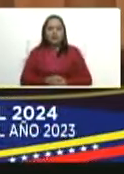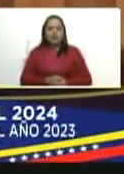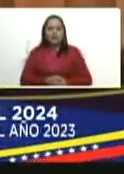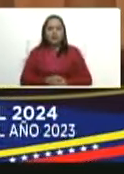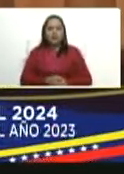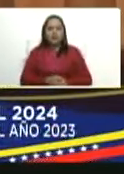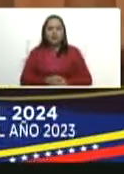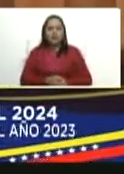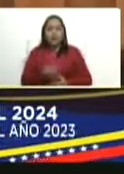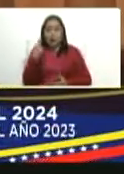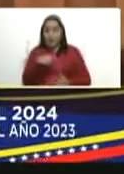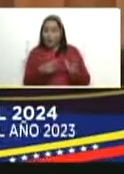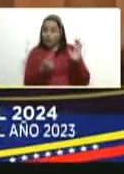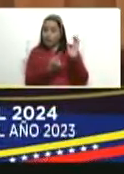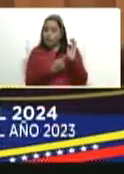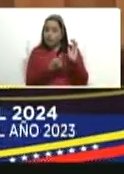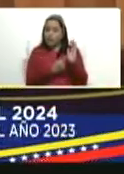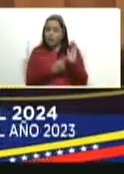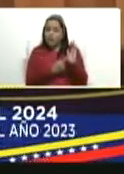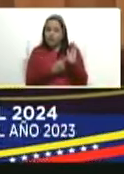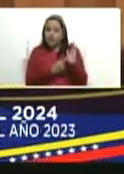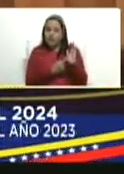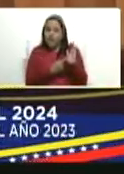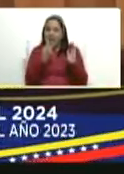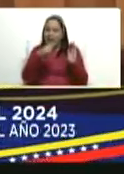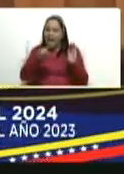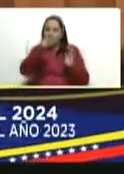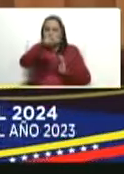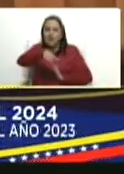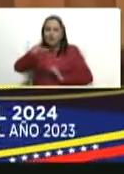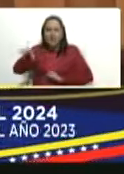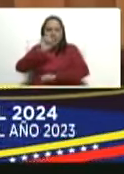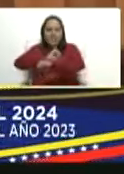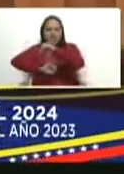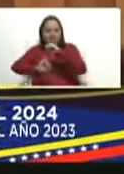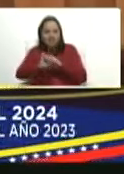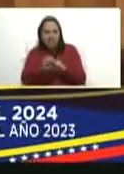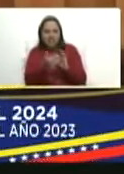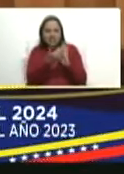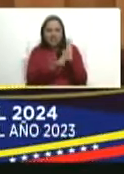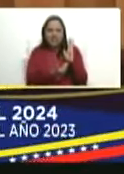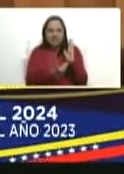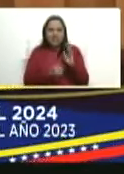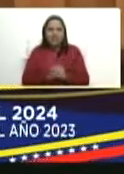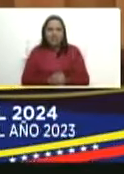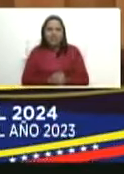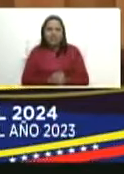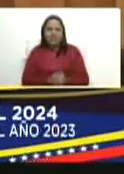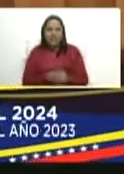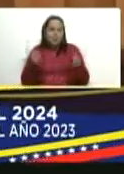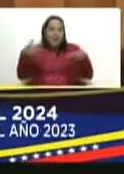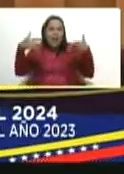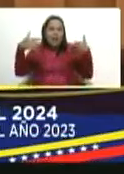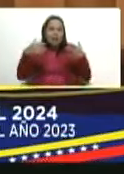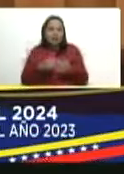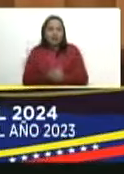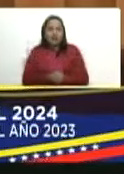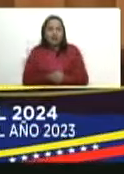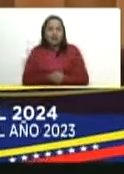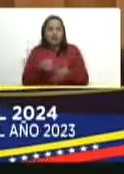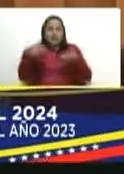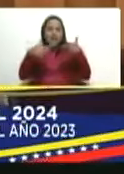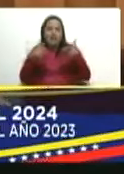Pero esta niña tenía quien la defendiera. Y milagro, milagro del